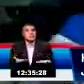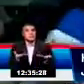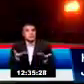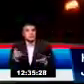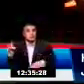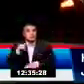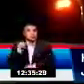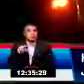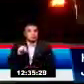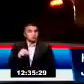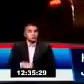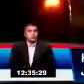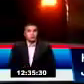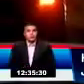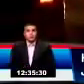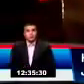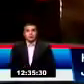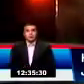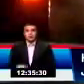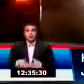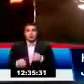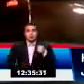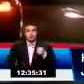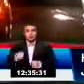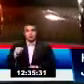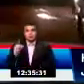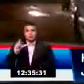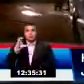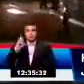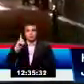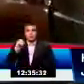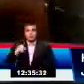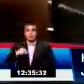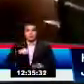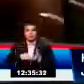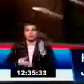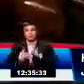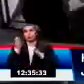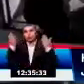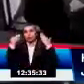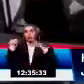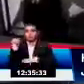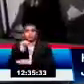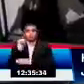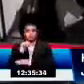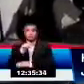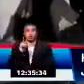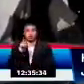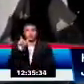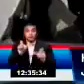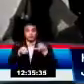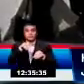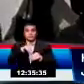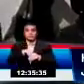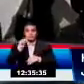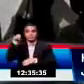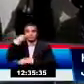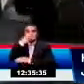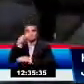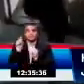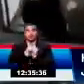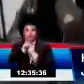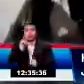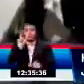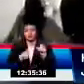eso? Luego, por vía terrestre, Salcedo y Mieles fueron trasladados hasta Guayaquil. Los dos figuran en este video junto a